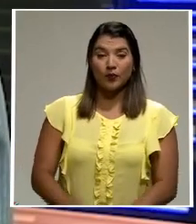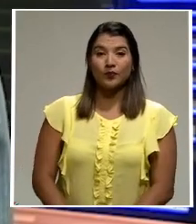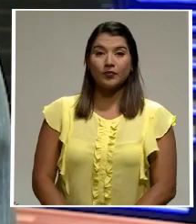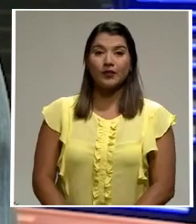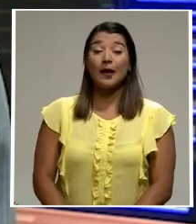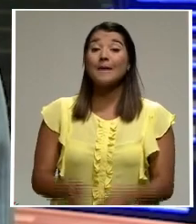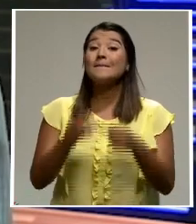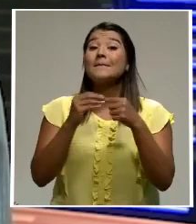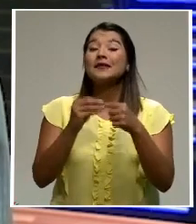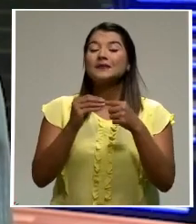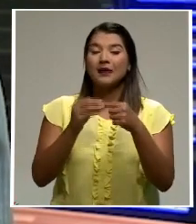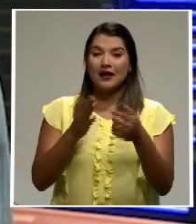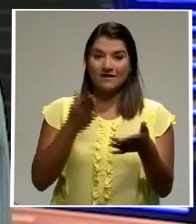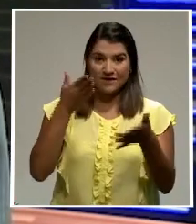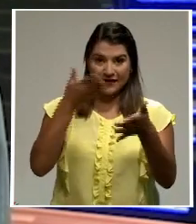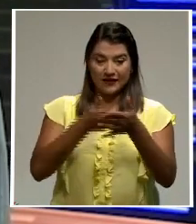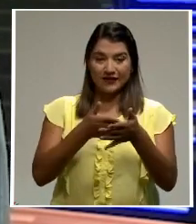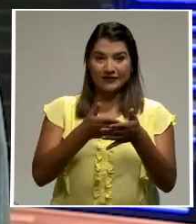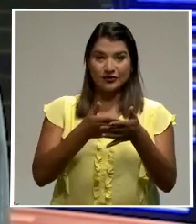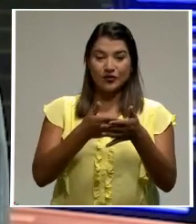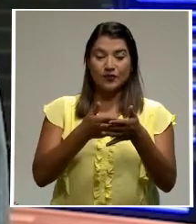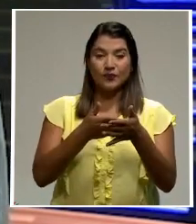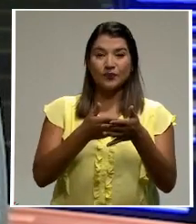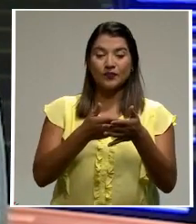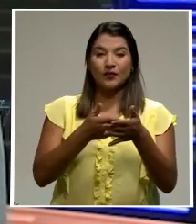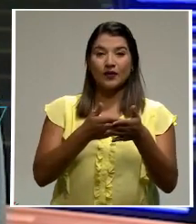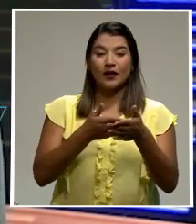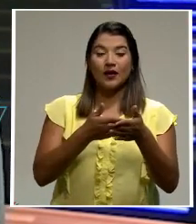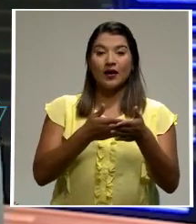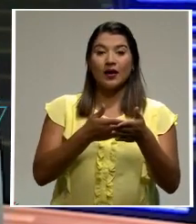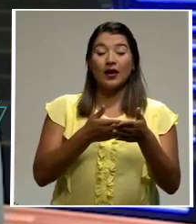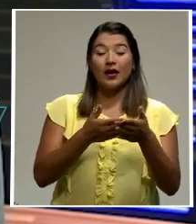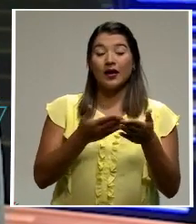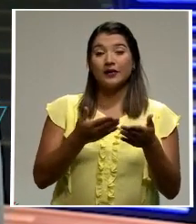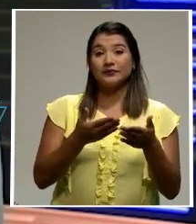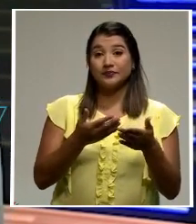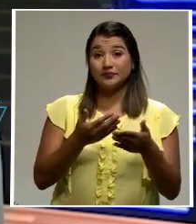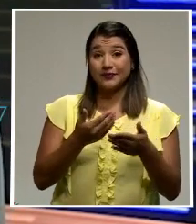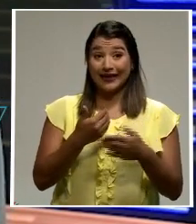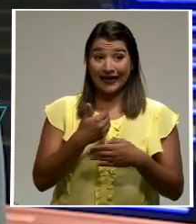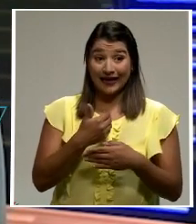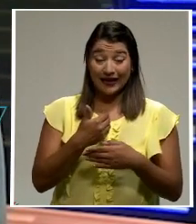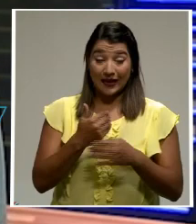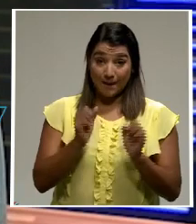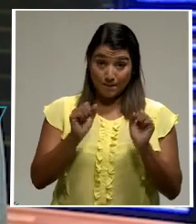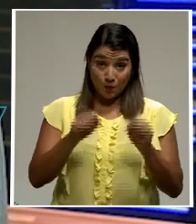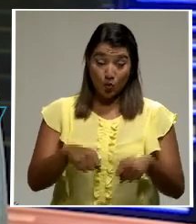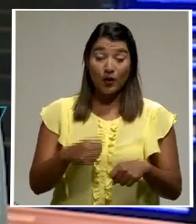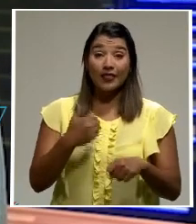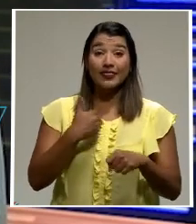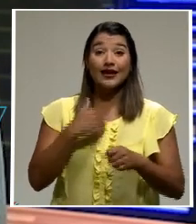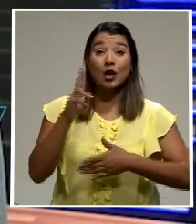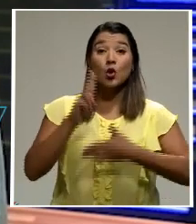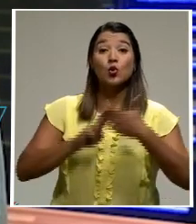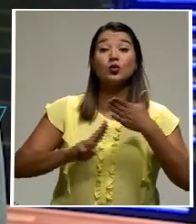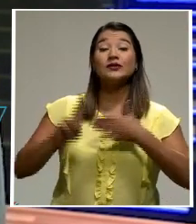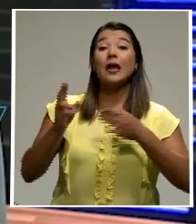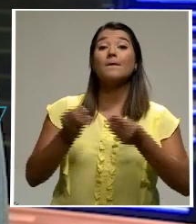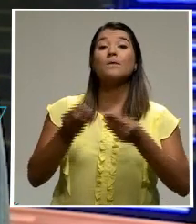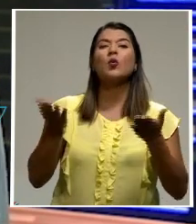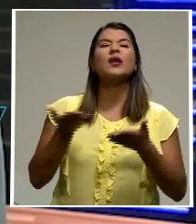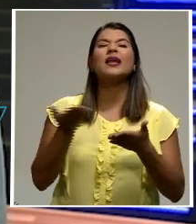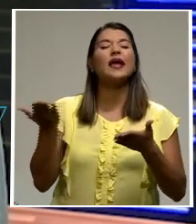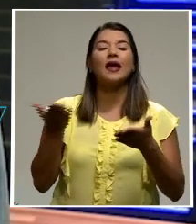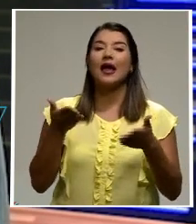principal afectación que se estaría teniendo en las universidades públicas es una